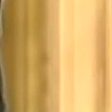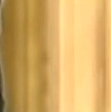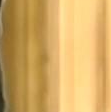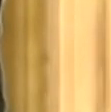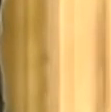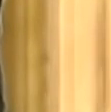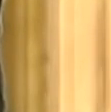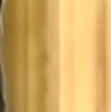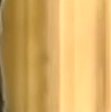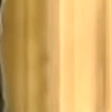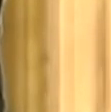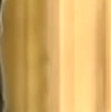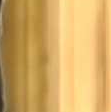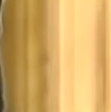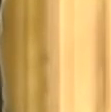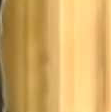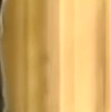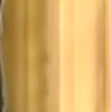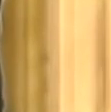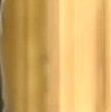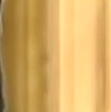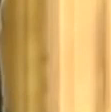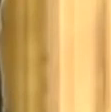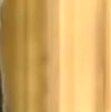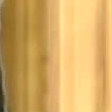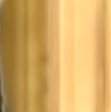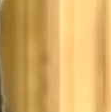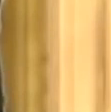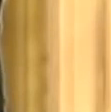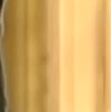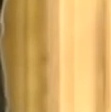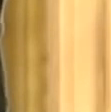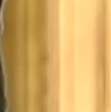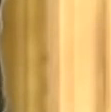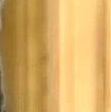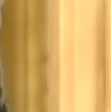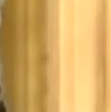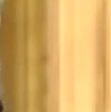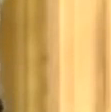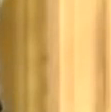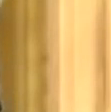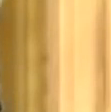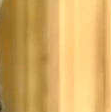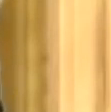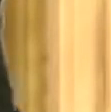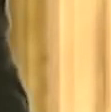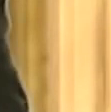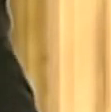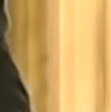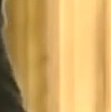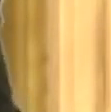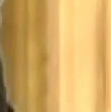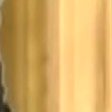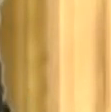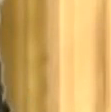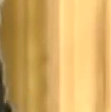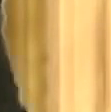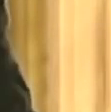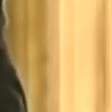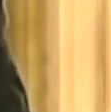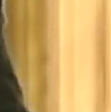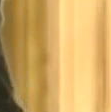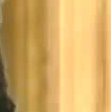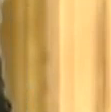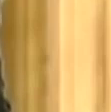pavorosa sobre los pueblos de América Latina y del Caribe. Por eso Venezuela da un paso al frente y declara la cuarentena total, la